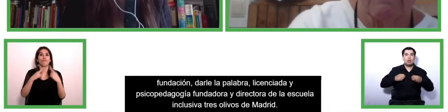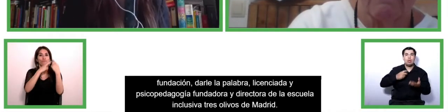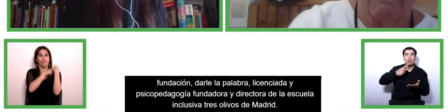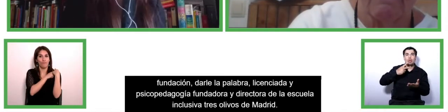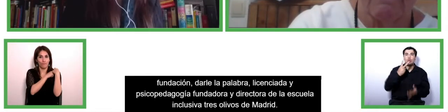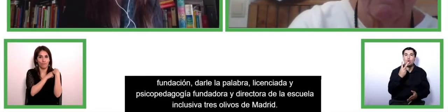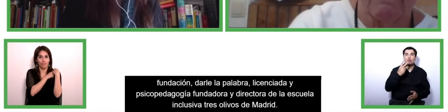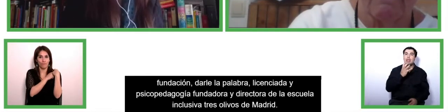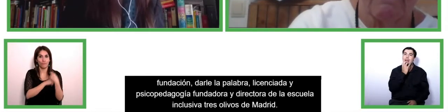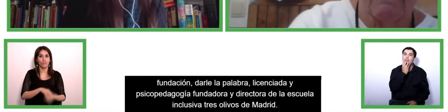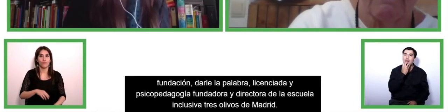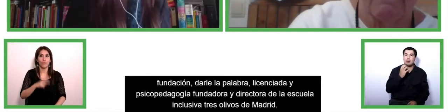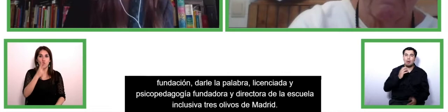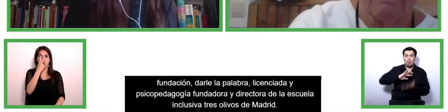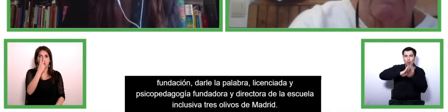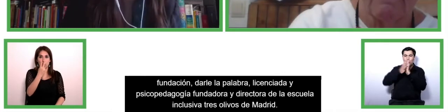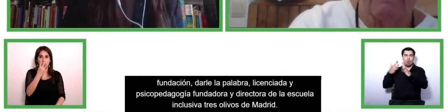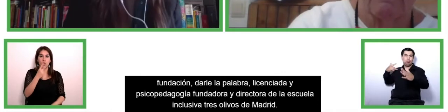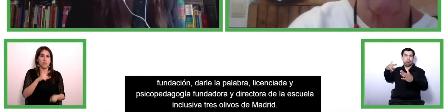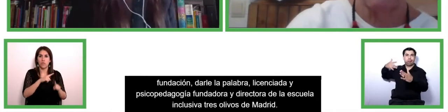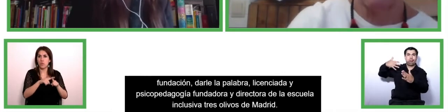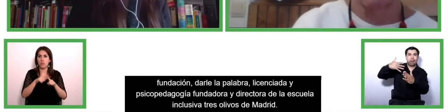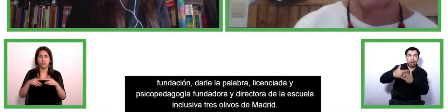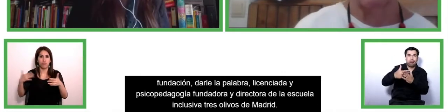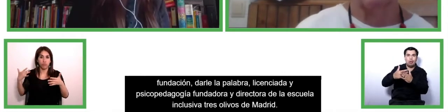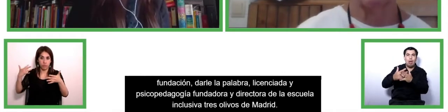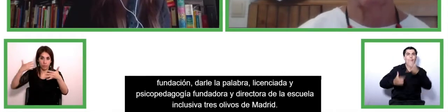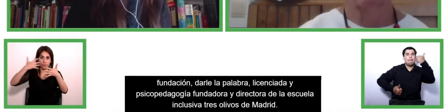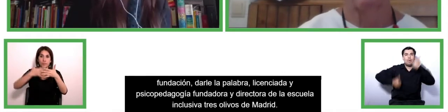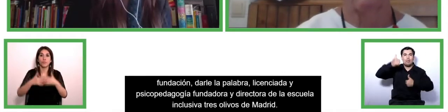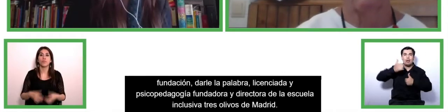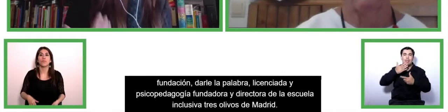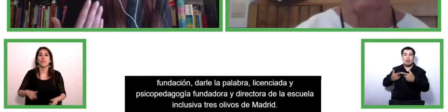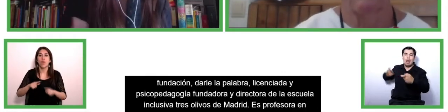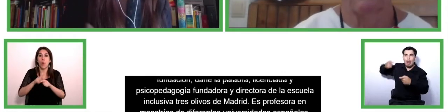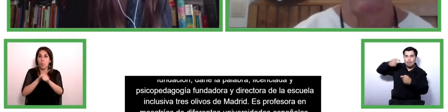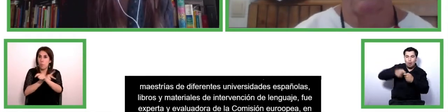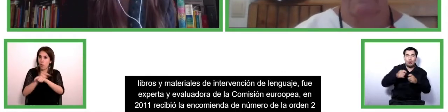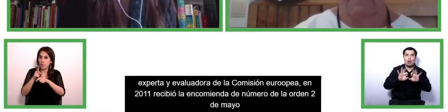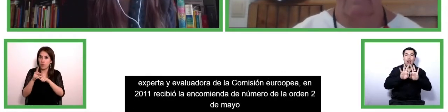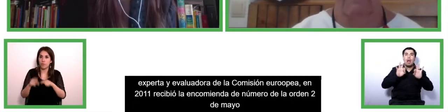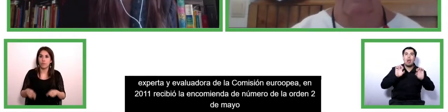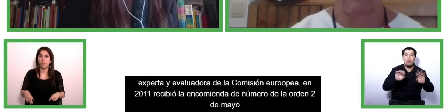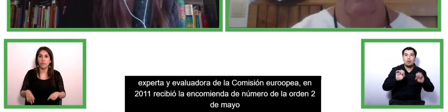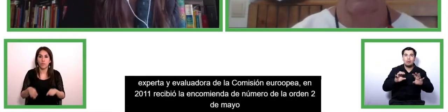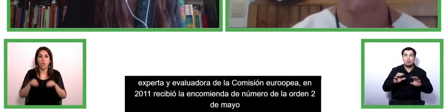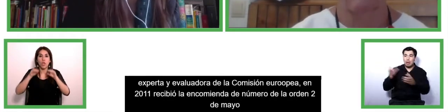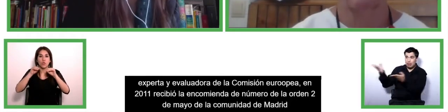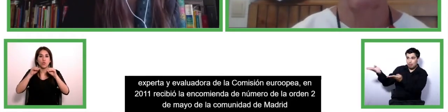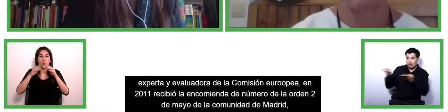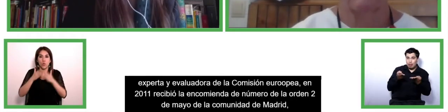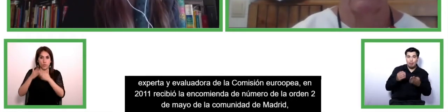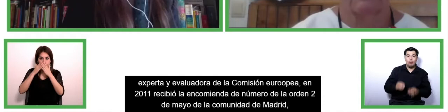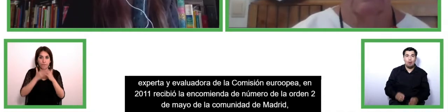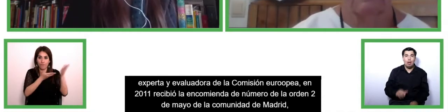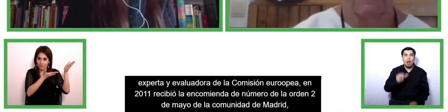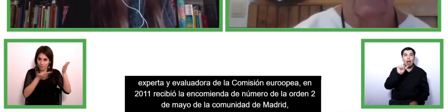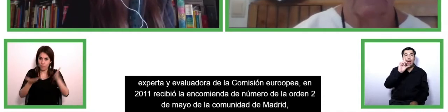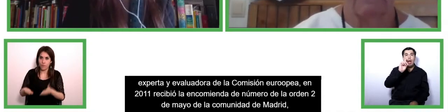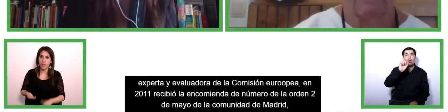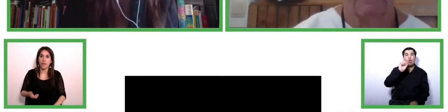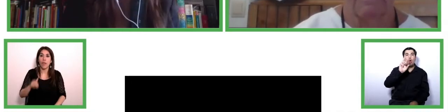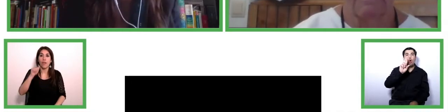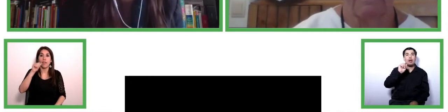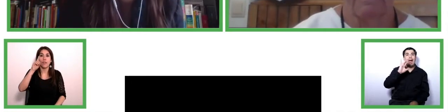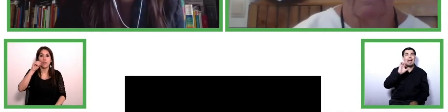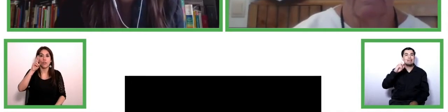su trayectoria profesional y sus aportes a la educación. Entonces, invitamos a Adoración, es un honor tenerla aquí